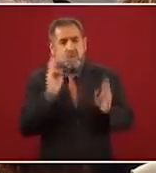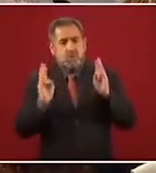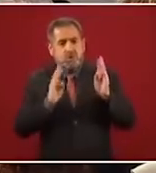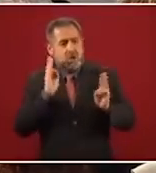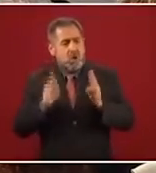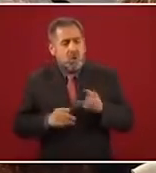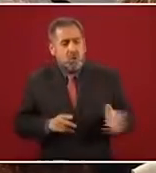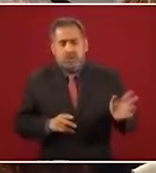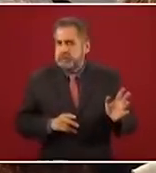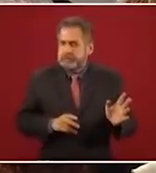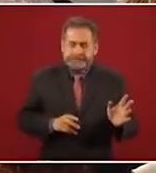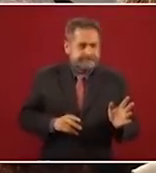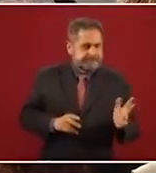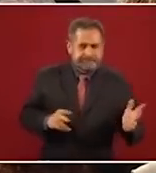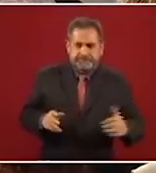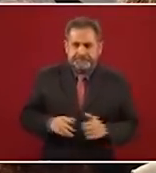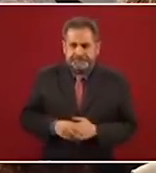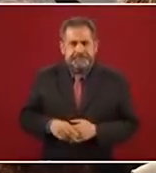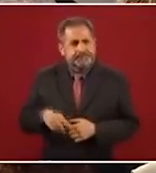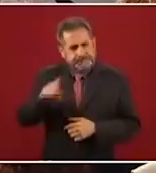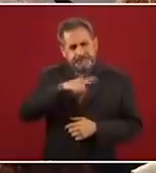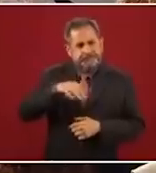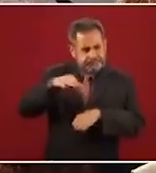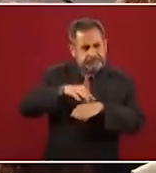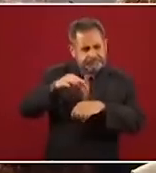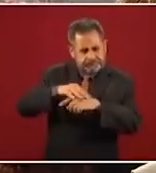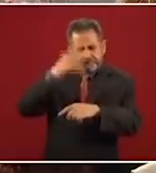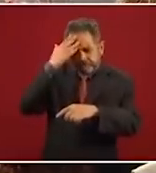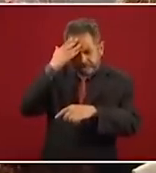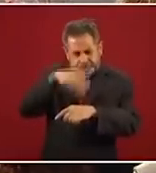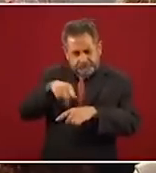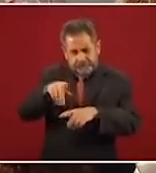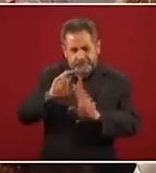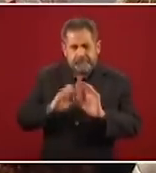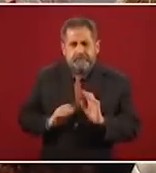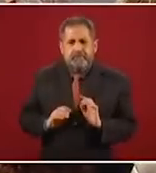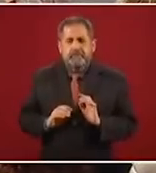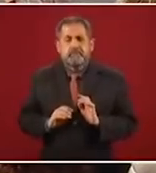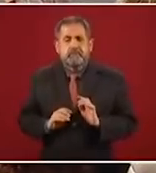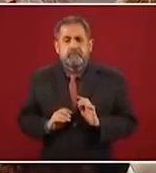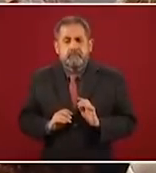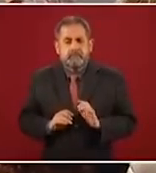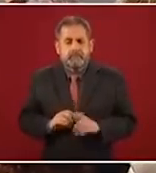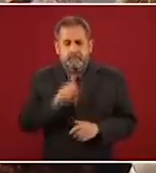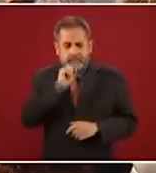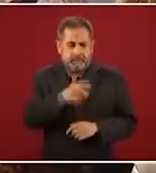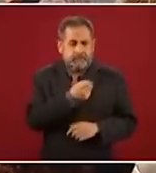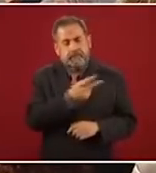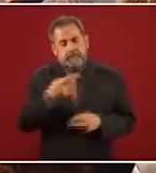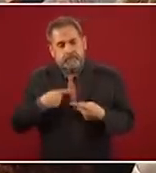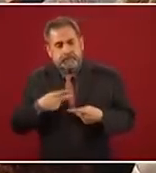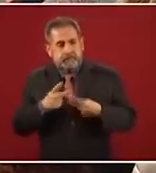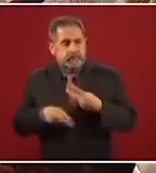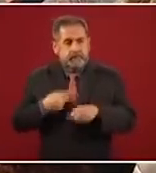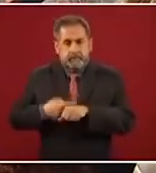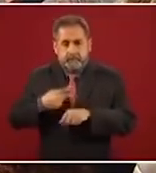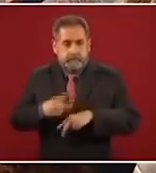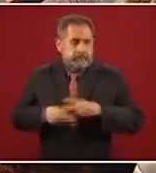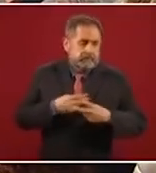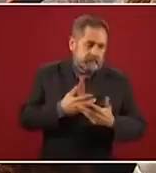Esto que estoy diciéndoles lo saben los médicos y desde luego los pacientes,